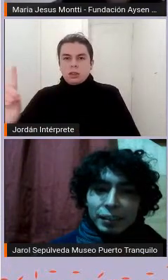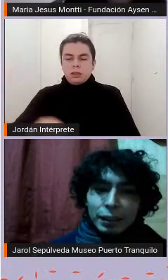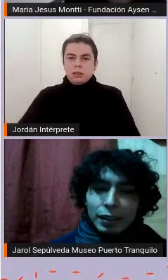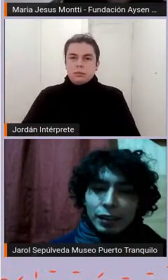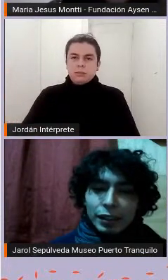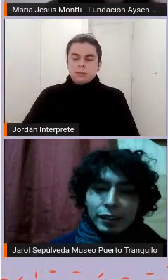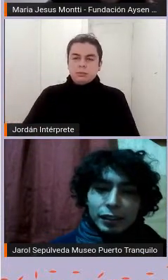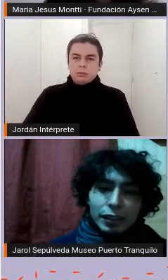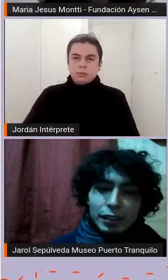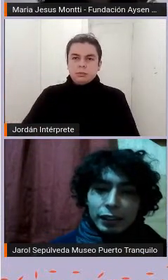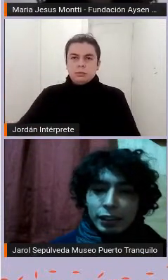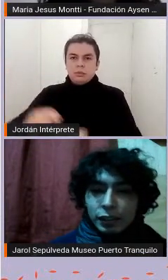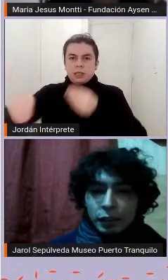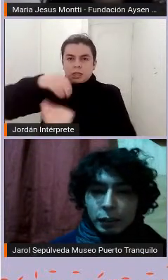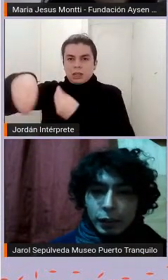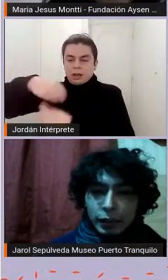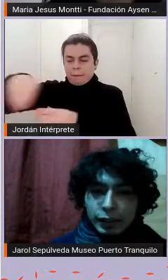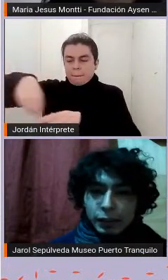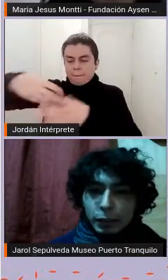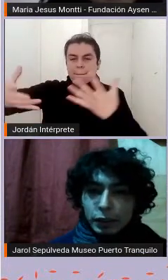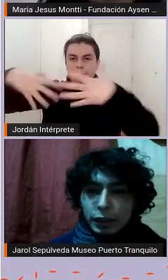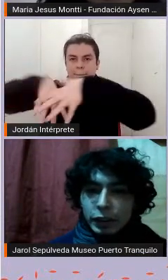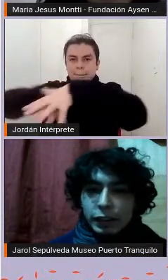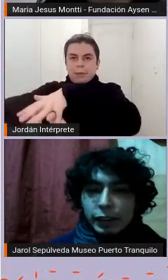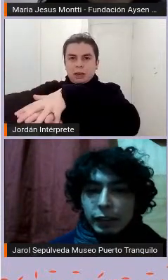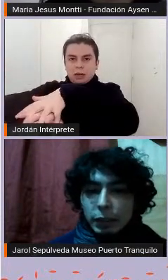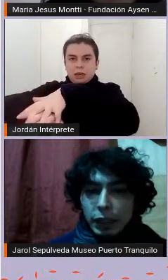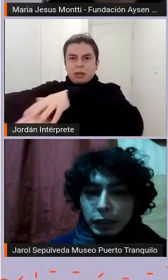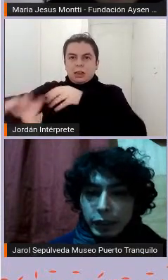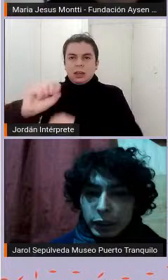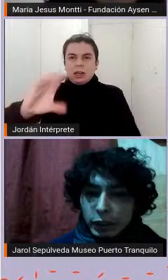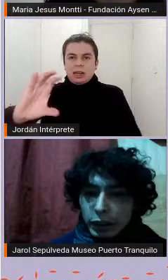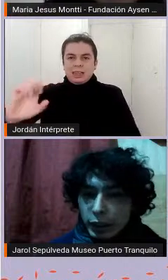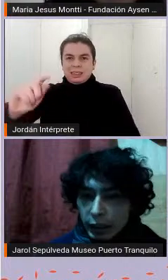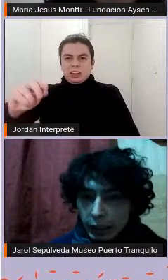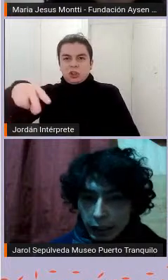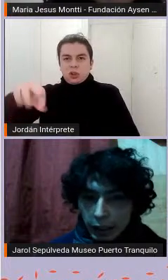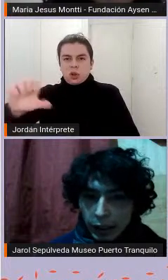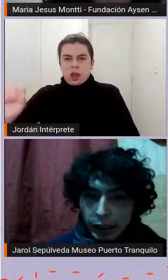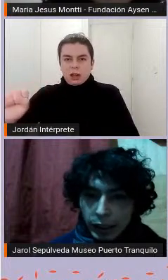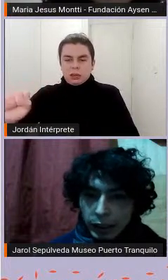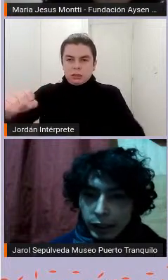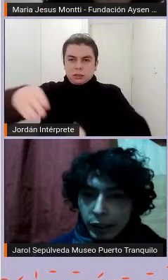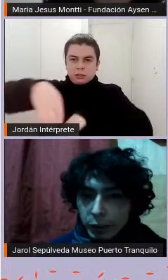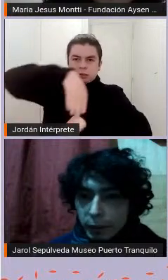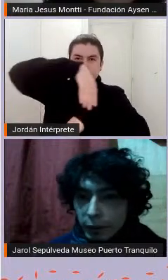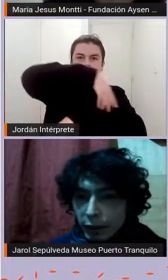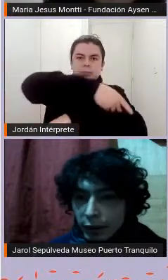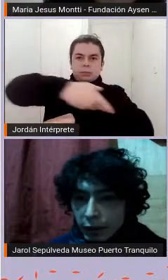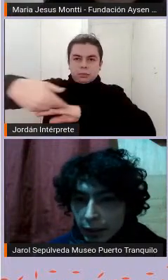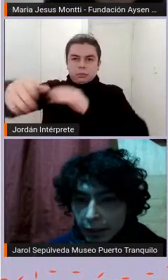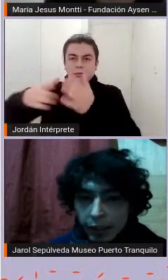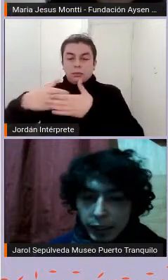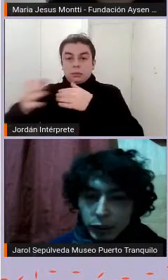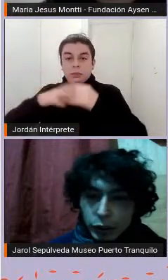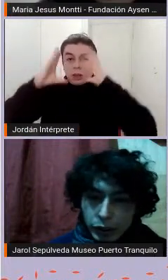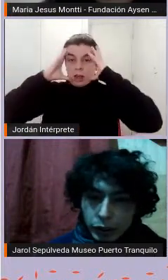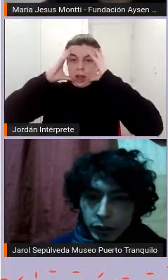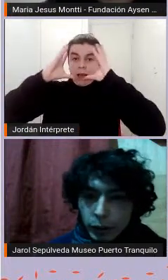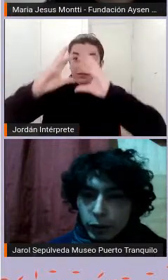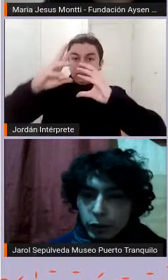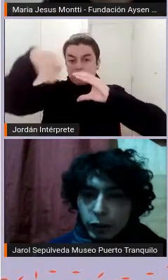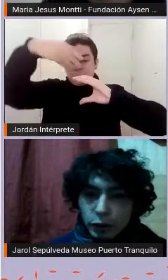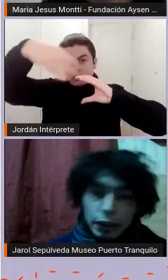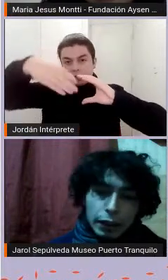Claro, que se mezcla con acetona, que viene siendo como el transportador, y se le está aplicando ahí a toda la que es el cráneo. Se le están sacando los